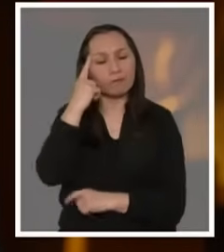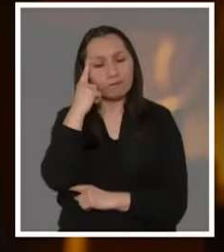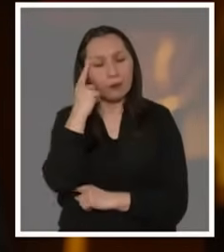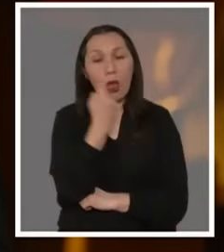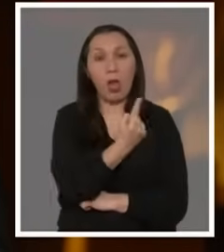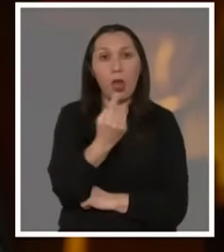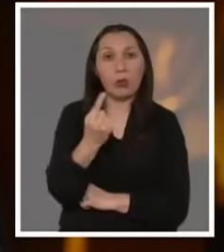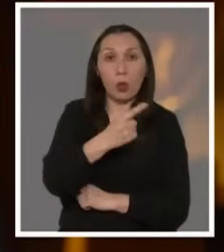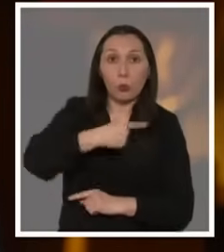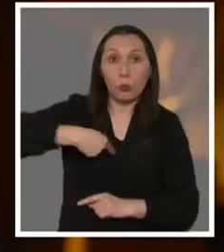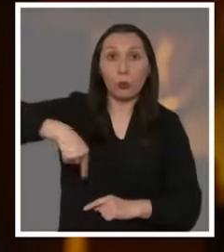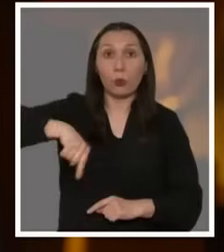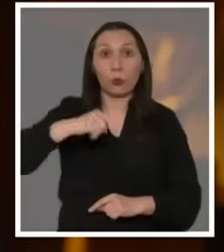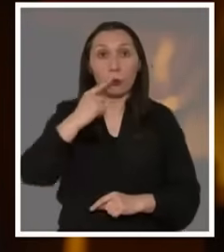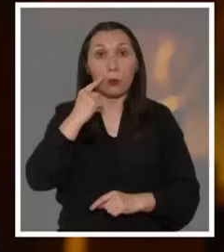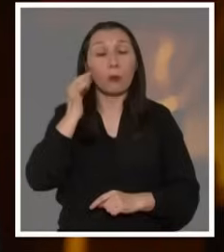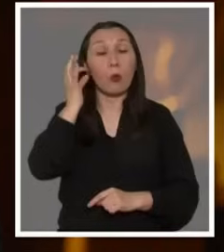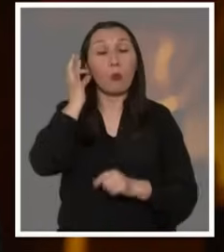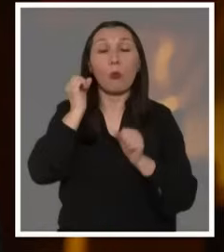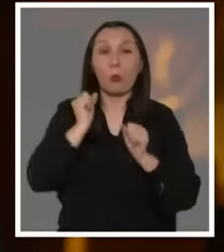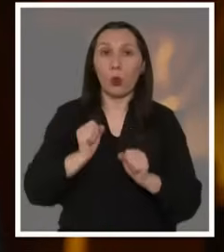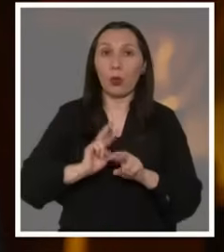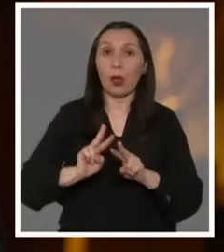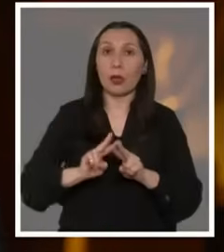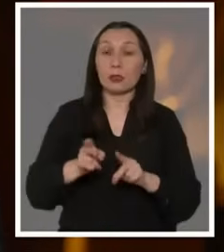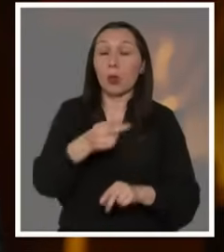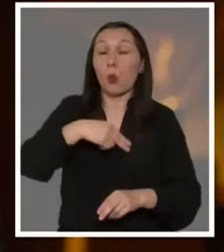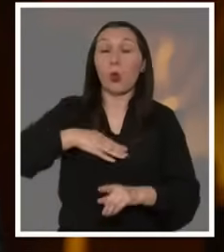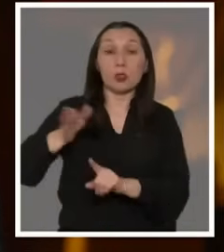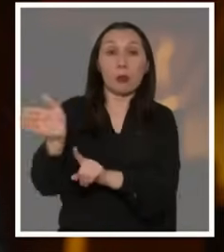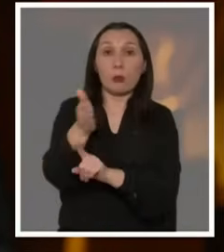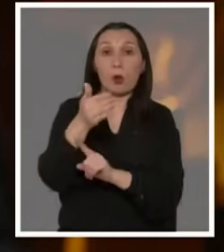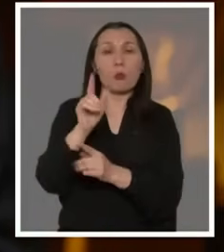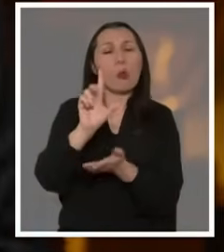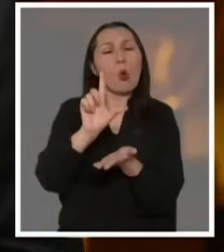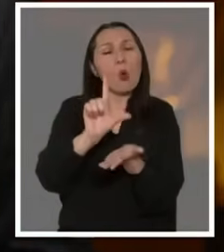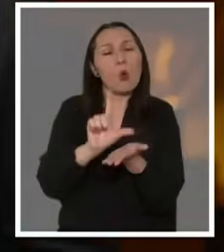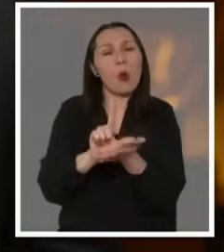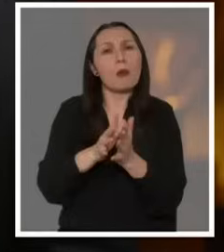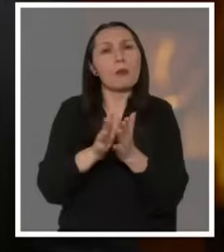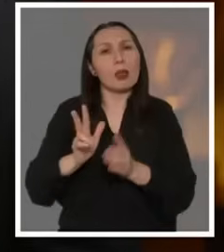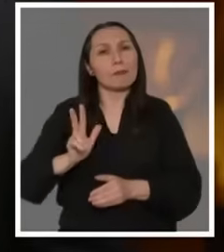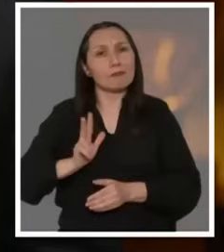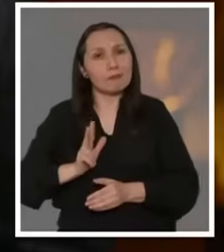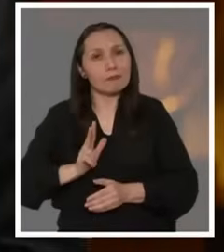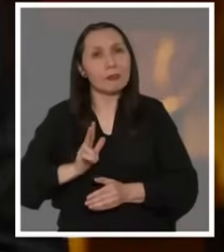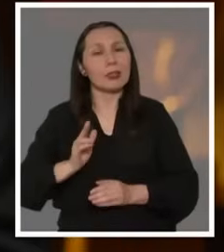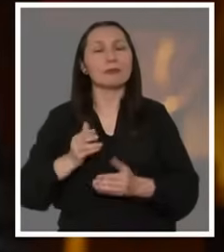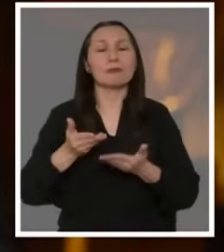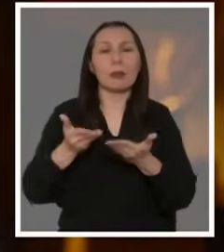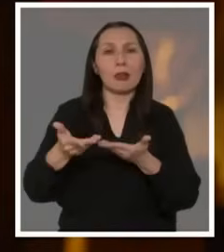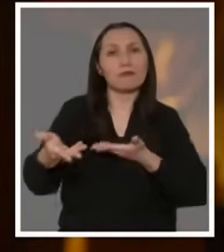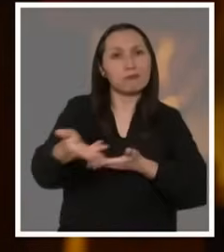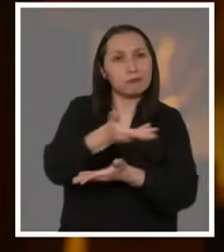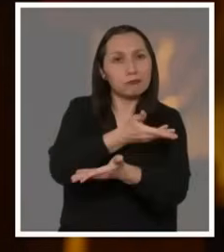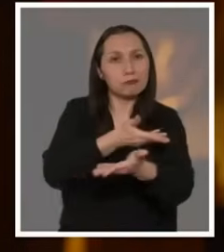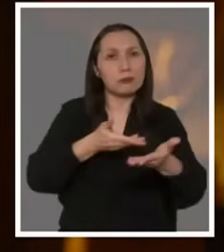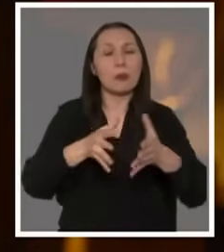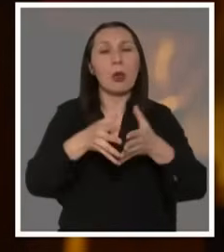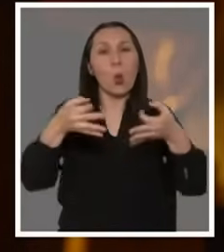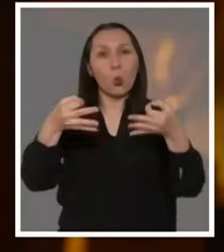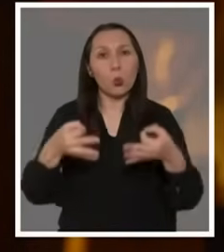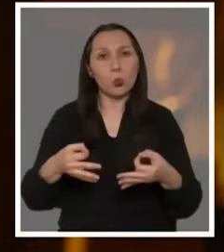que cada uno de nosotros y nosotras podemos hacer para que nuestra patria sea un lugar más amable, más dialogante, más justo y